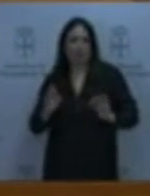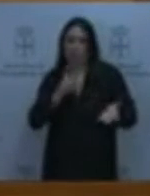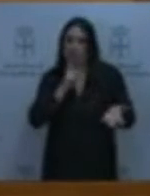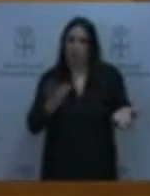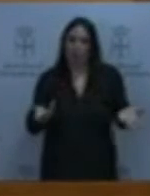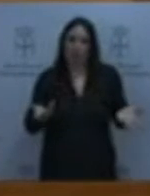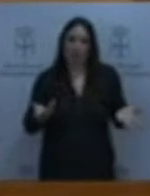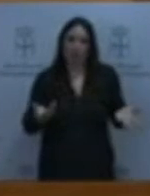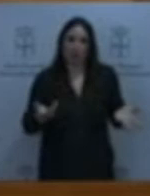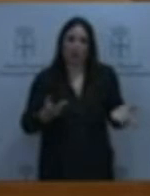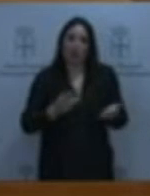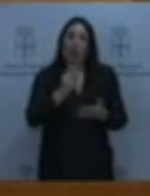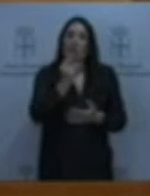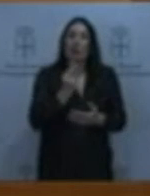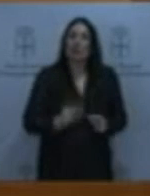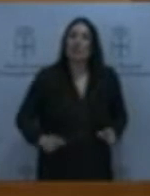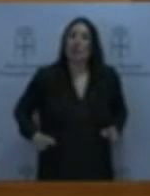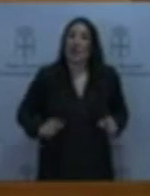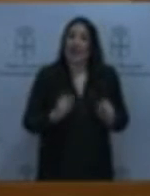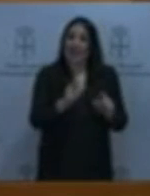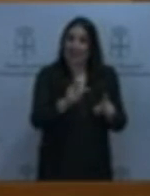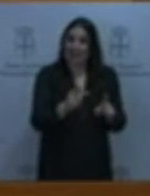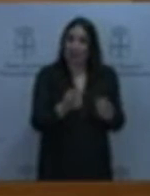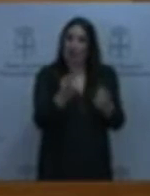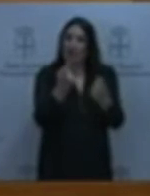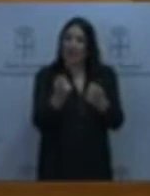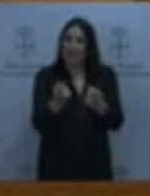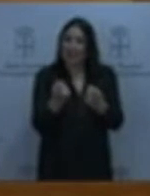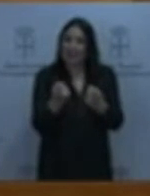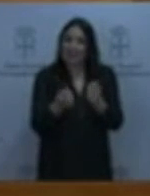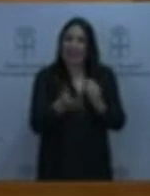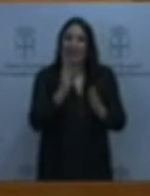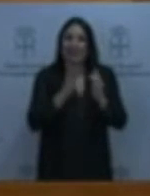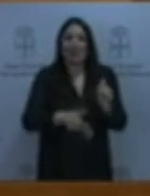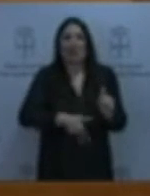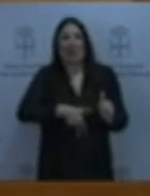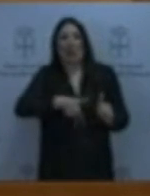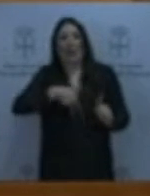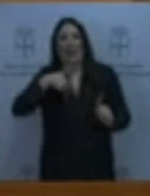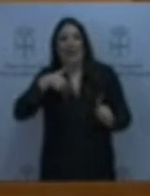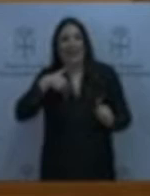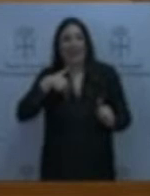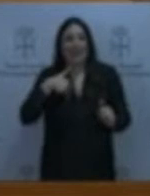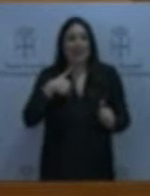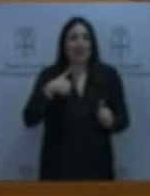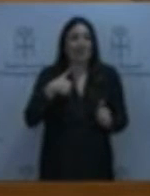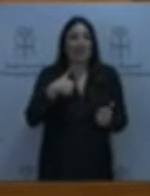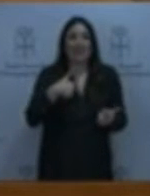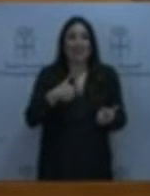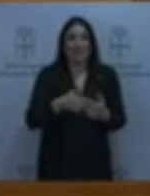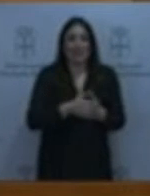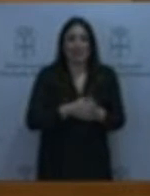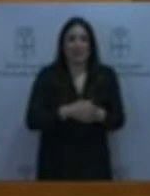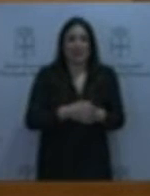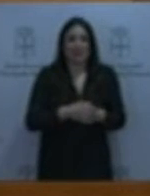¿Desconoce que cualquier compromiso de gasto necesita de la previa fiscalización de la Intervención General? Yo le pregunto cómo toma una decisión así el 22